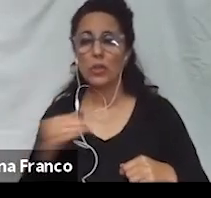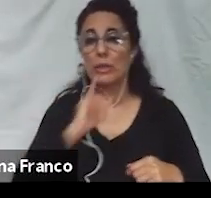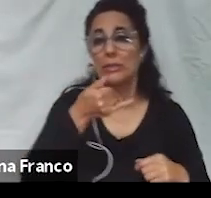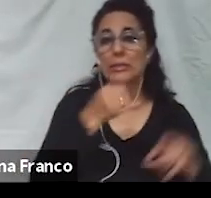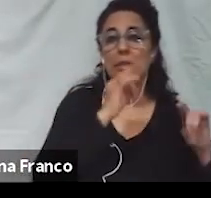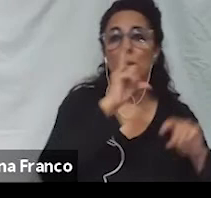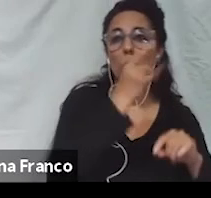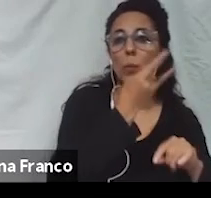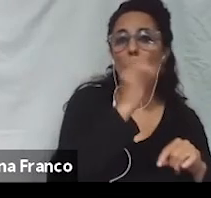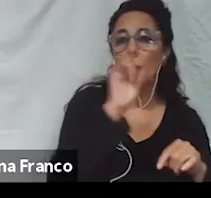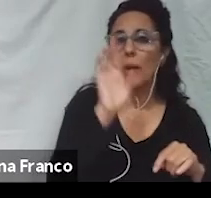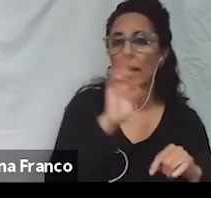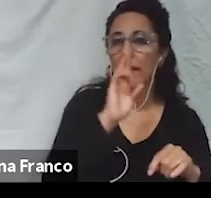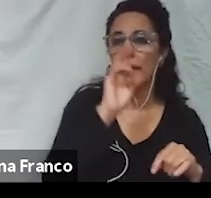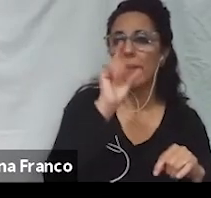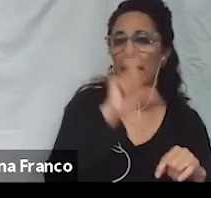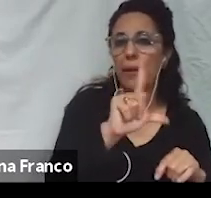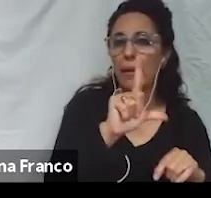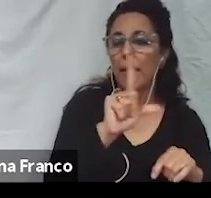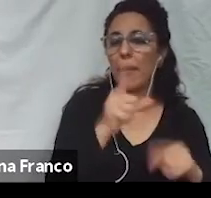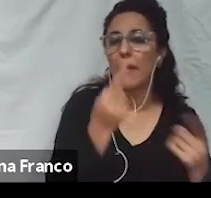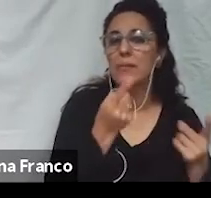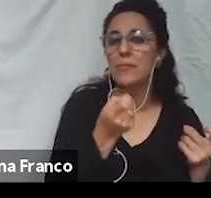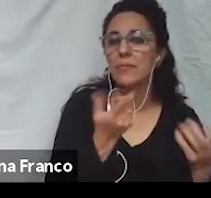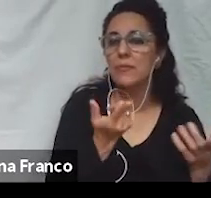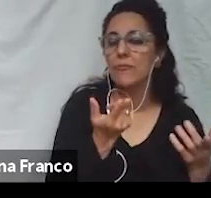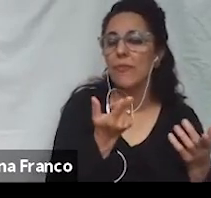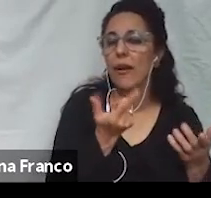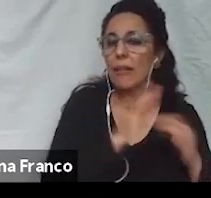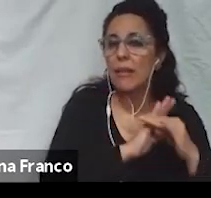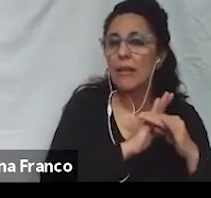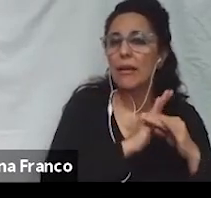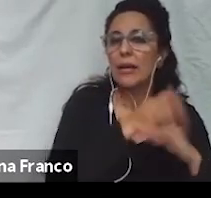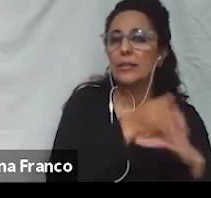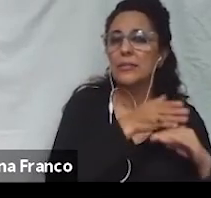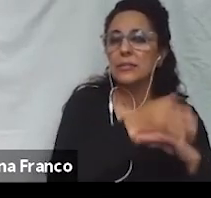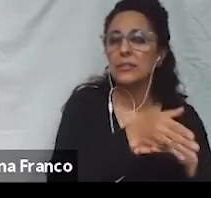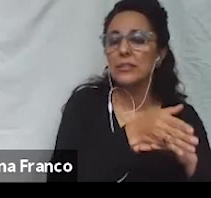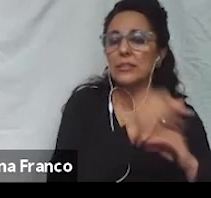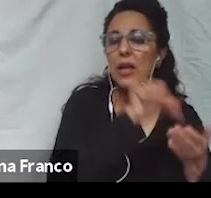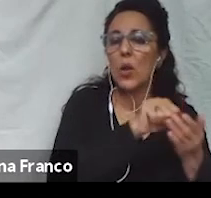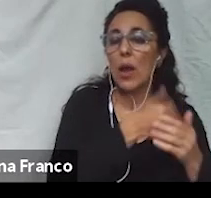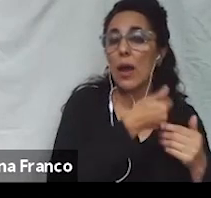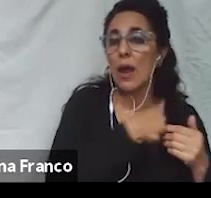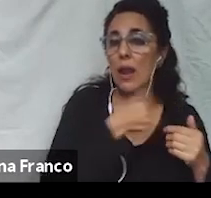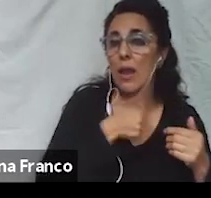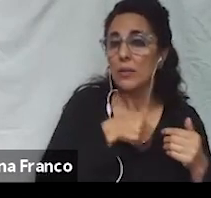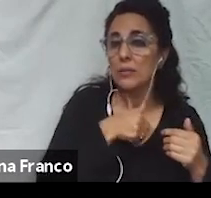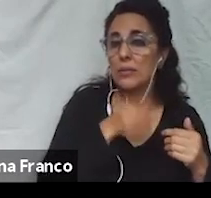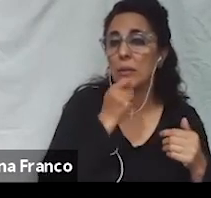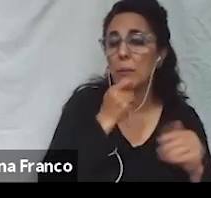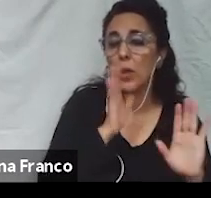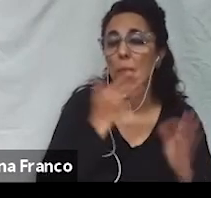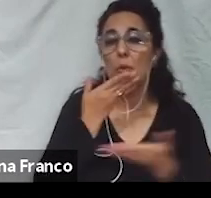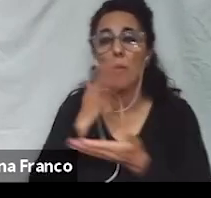Por ejemplo, decir, si en esta URL es necesario entrar desde el sitio de